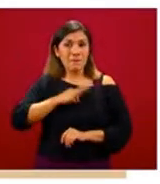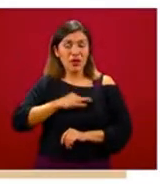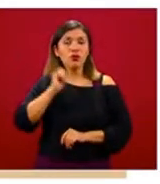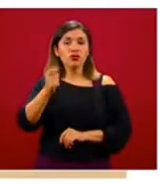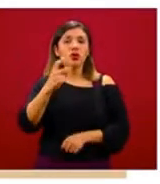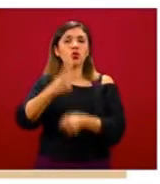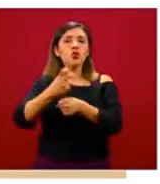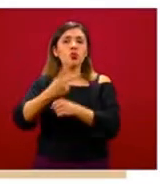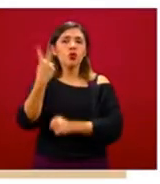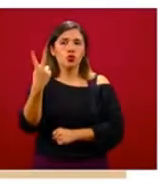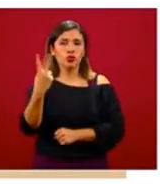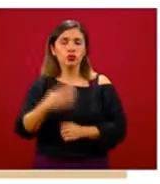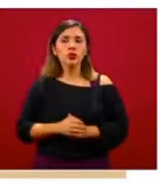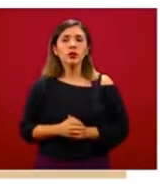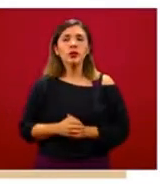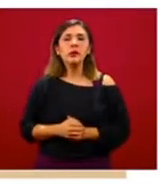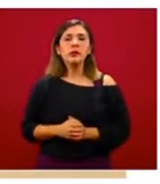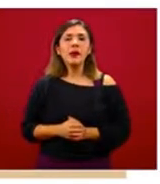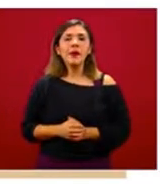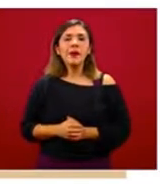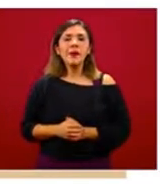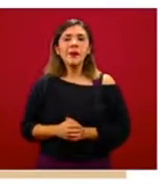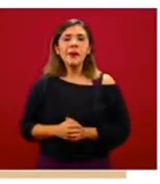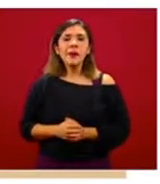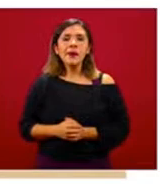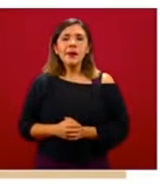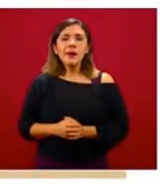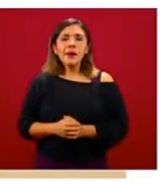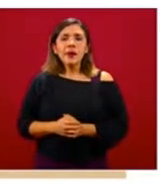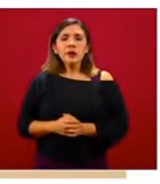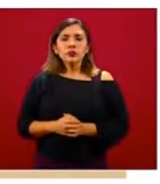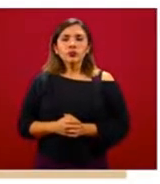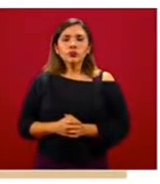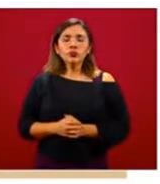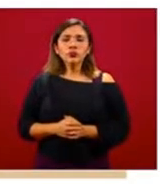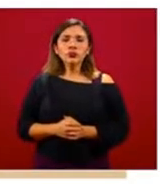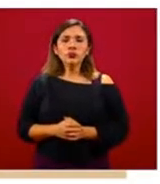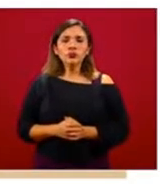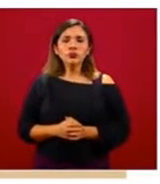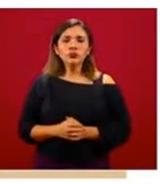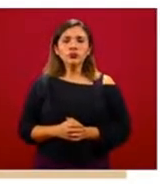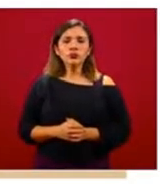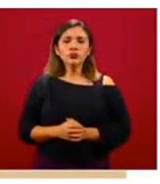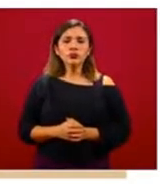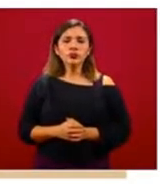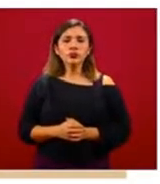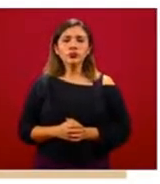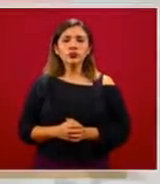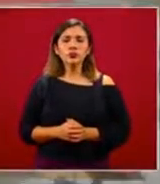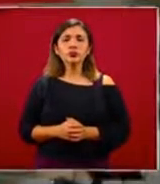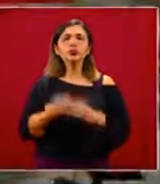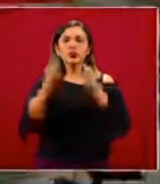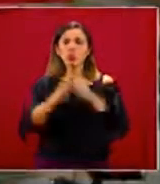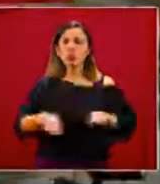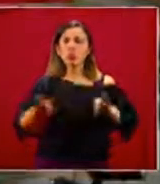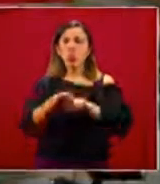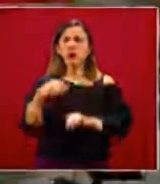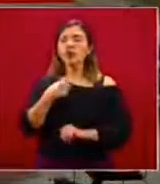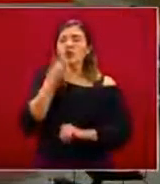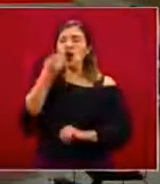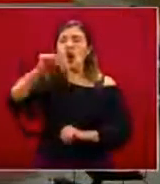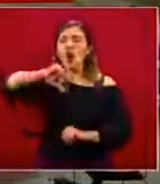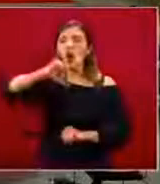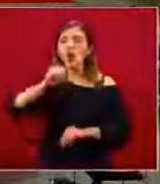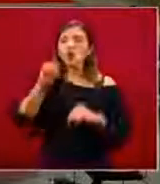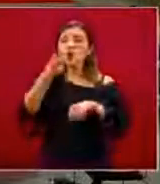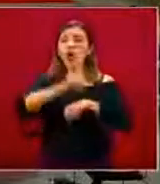tipo this 2. La siguiente, vamos a virus on pasar, type la 2. siguiente y la siguiente que es importante aquí solamente Next up señalar que in hasta el this día de hoy